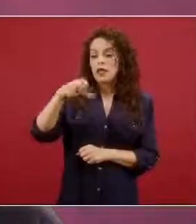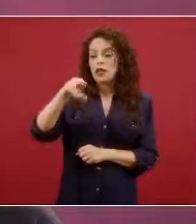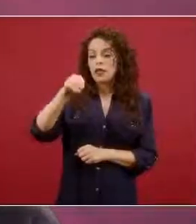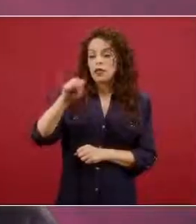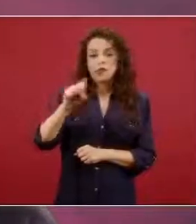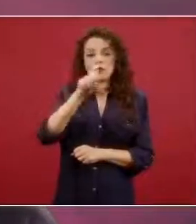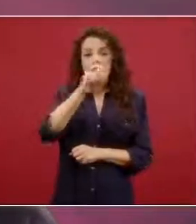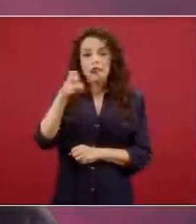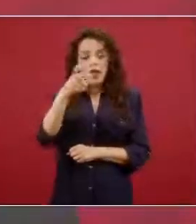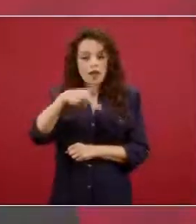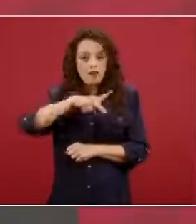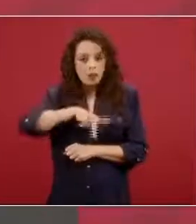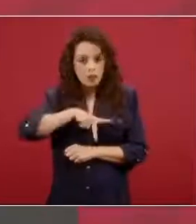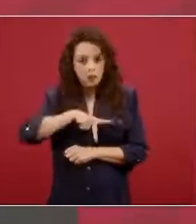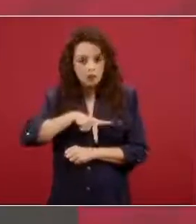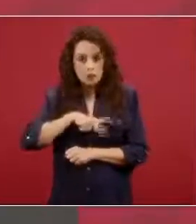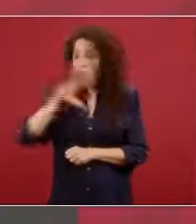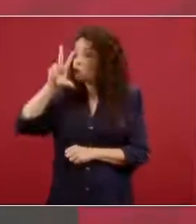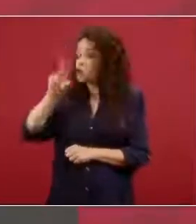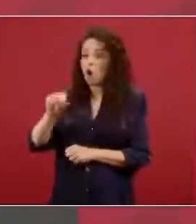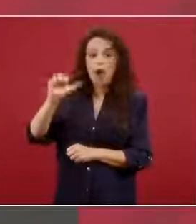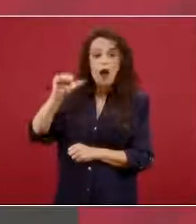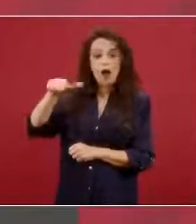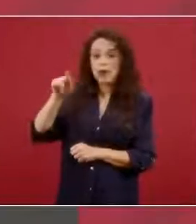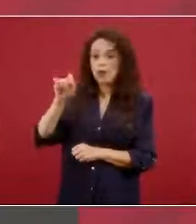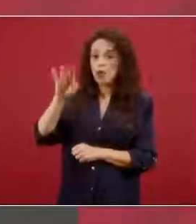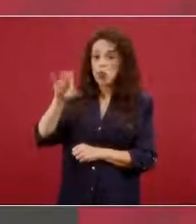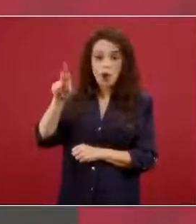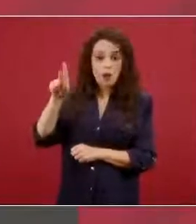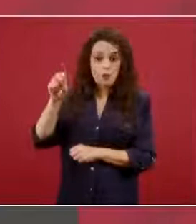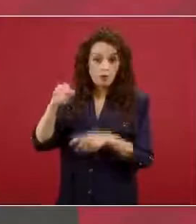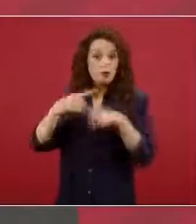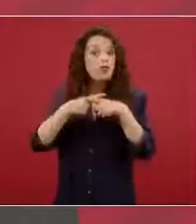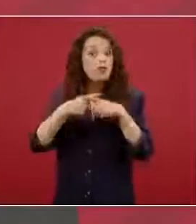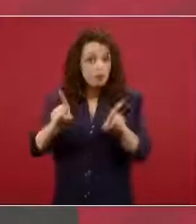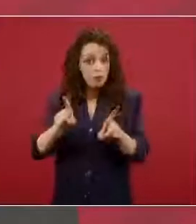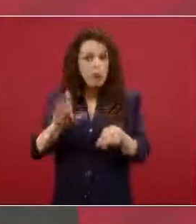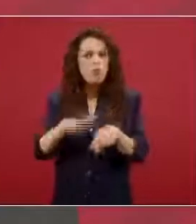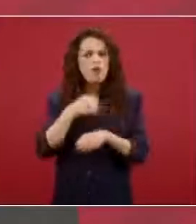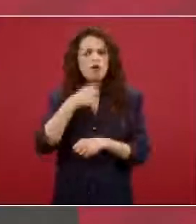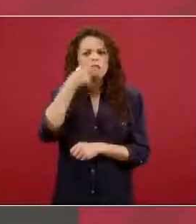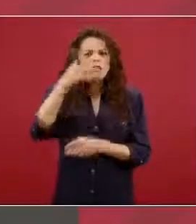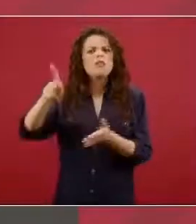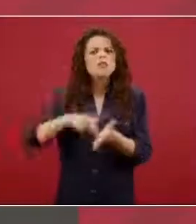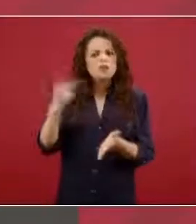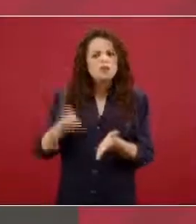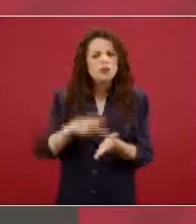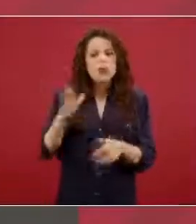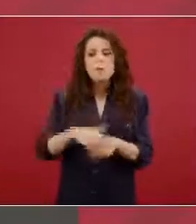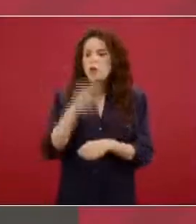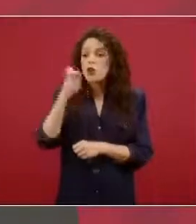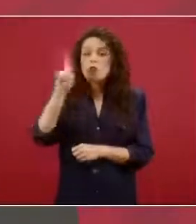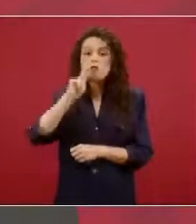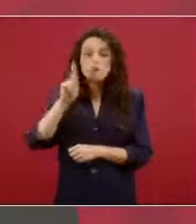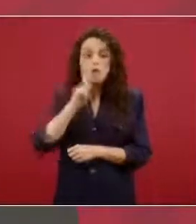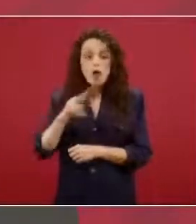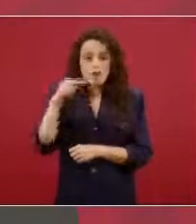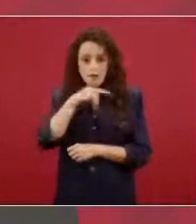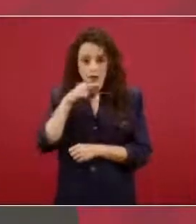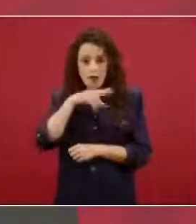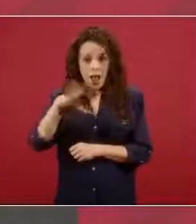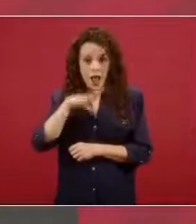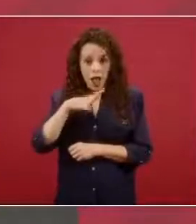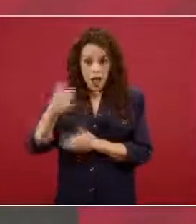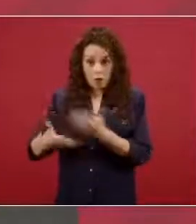de anticuerpos. ¿Por qué es importante esto? Lo hemos dicho repetidamente, porque todas estas pruebas rápidas que hasta el momento se